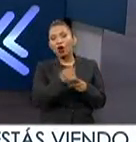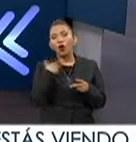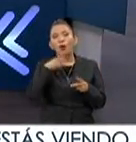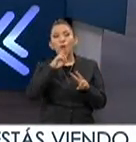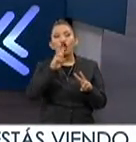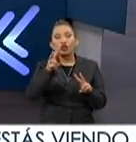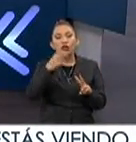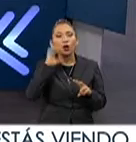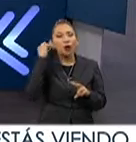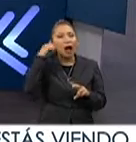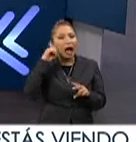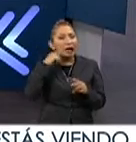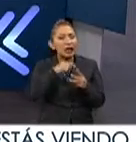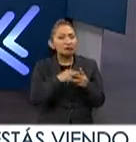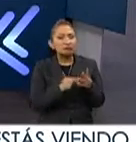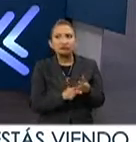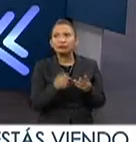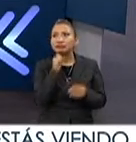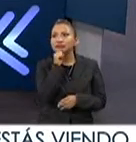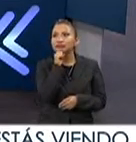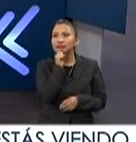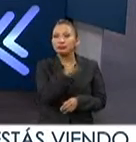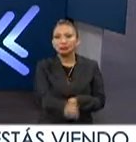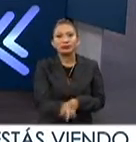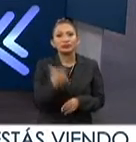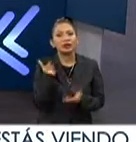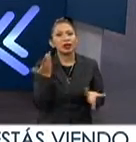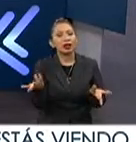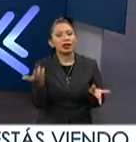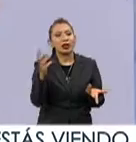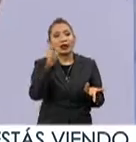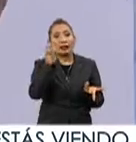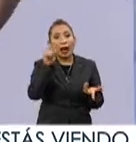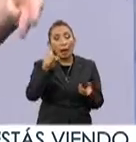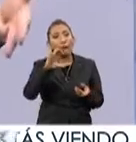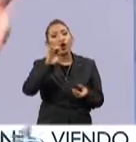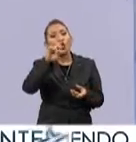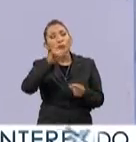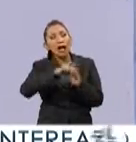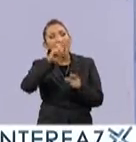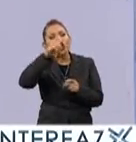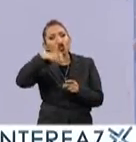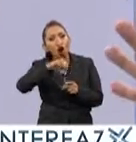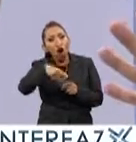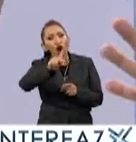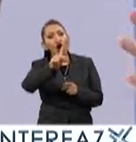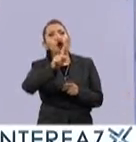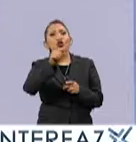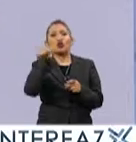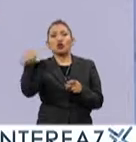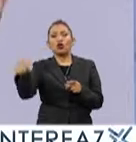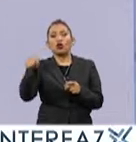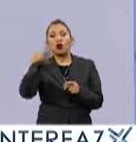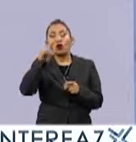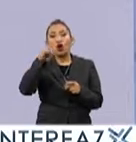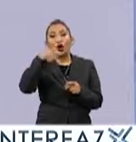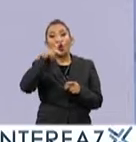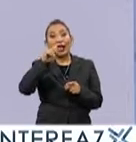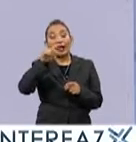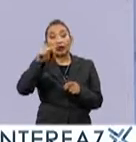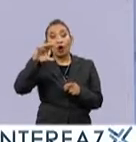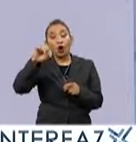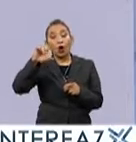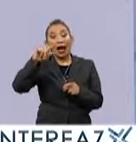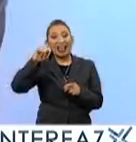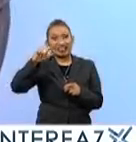de Oaxaca. Vamos a tener rap, cumbia, rock con rocker coat, en muchas variantes, lenguas